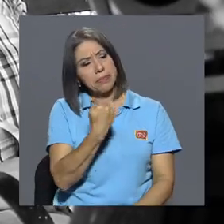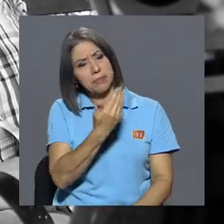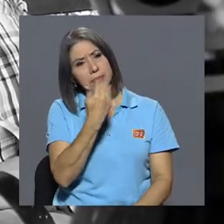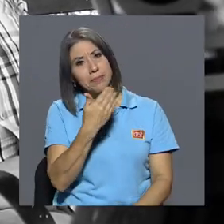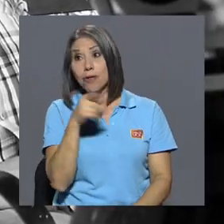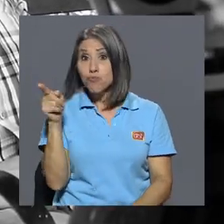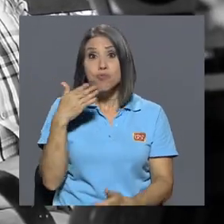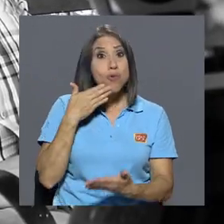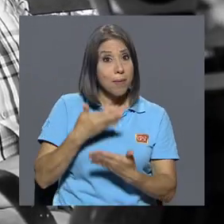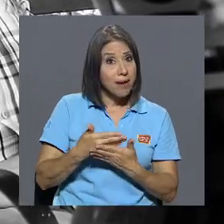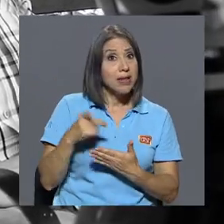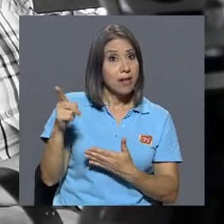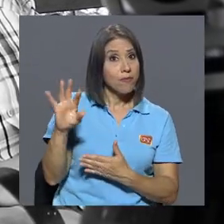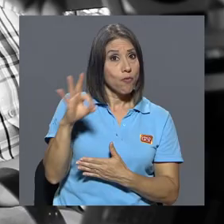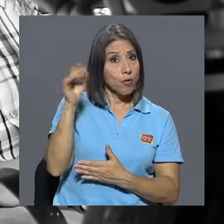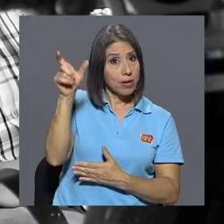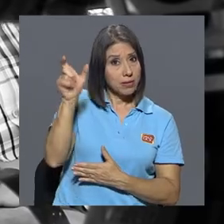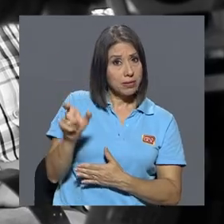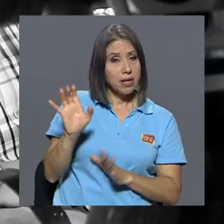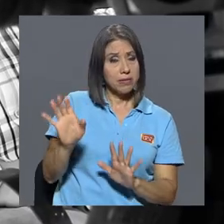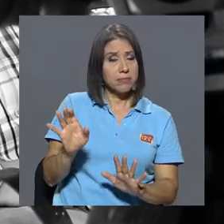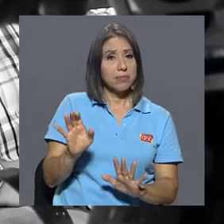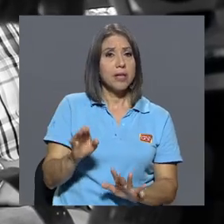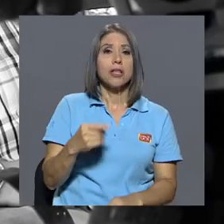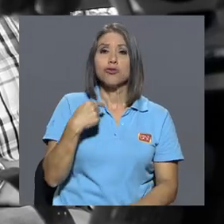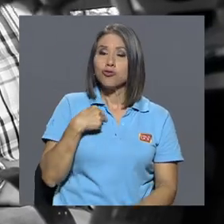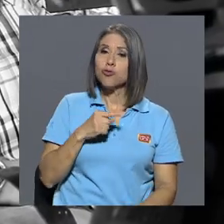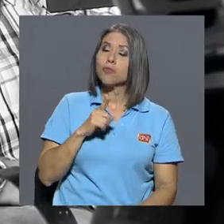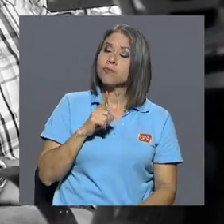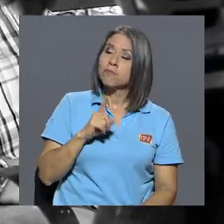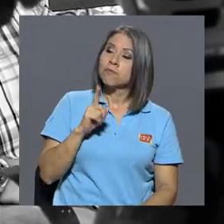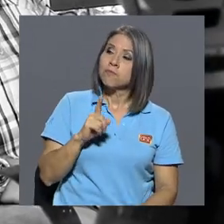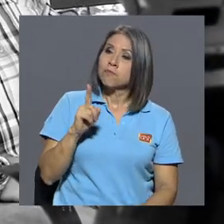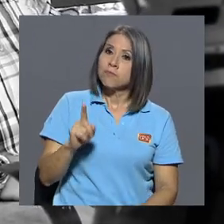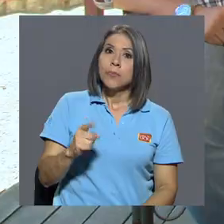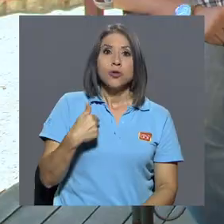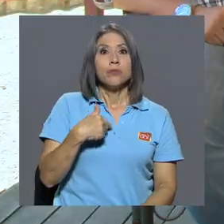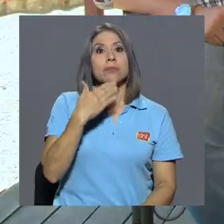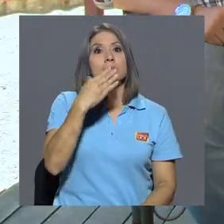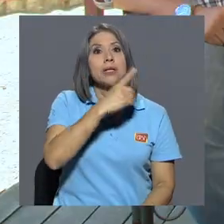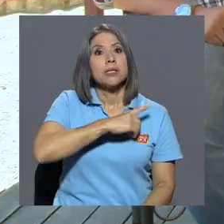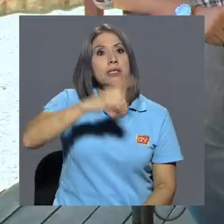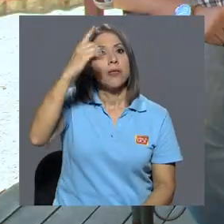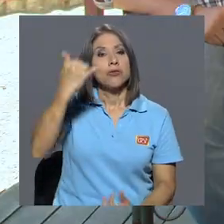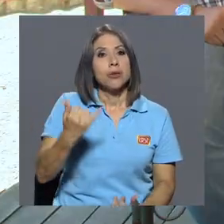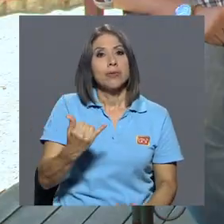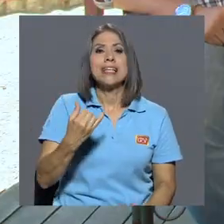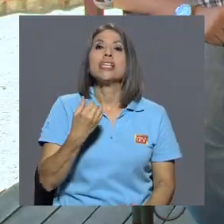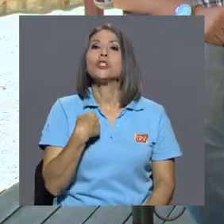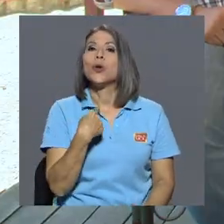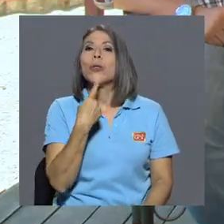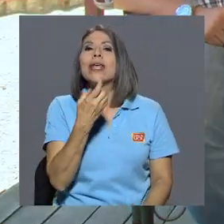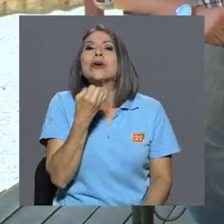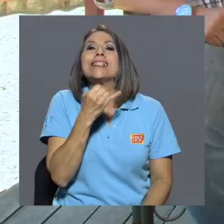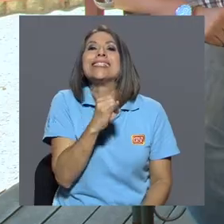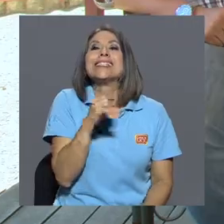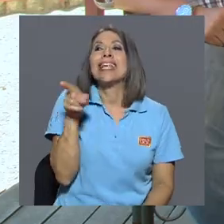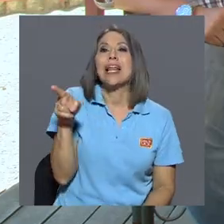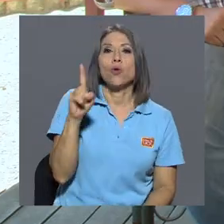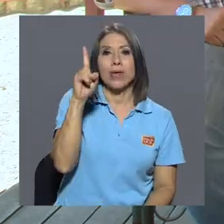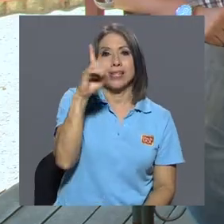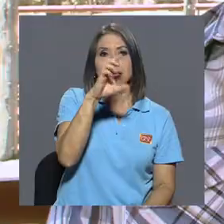muy amable, él tenía su forma de ser. Y hoy le doy gracias a Dios. Y lo digo, si hubiera sido un costarricense, no